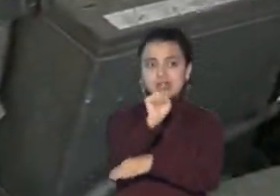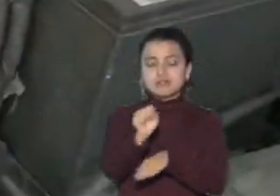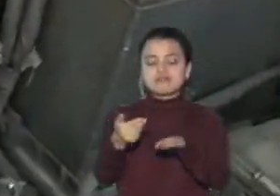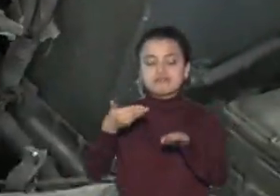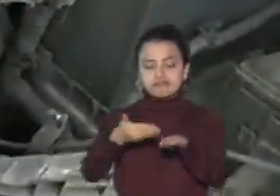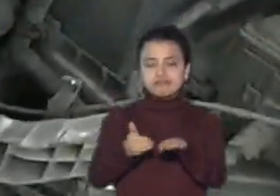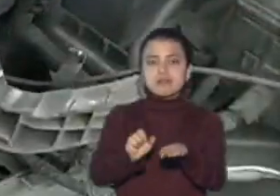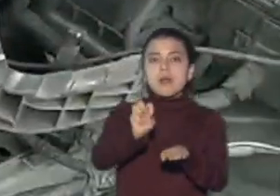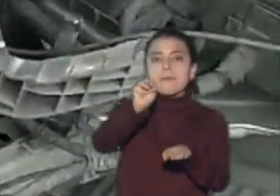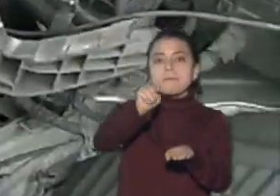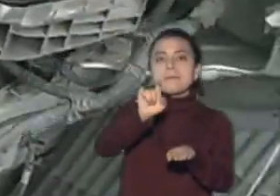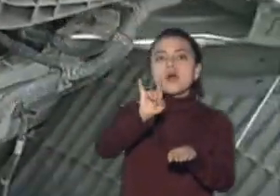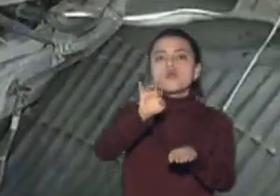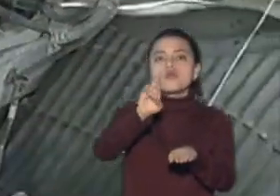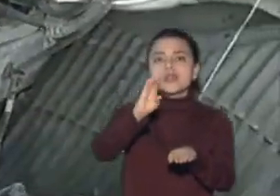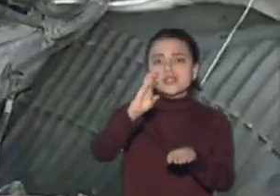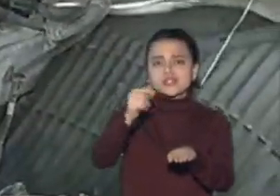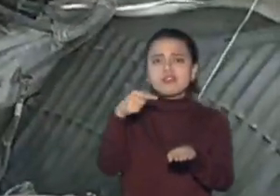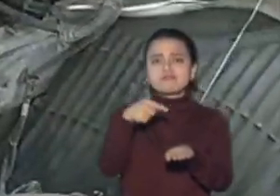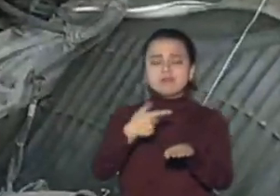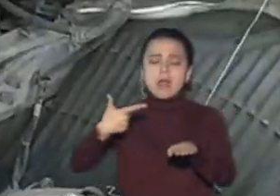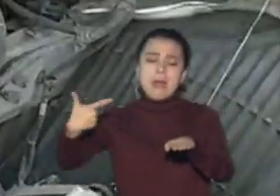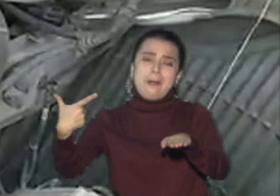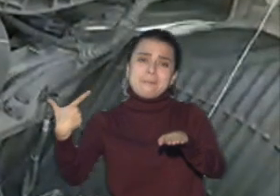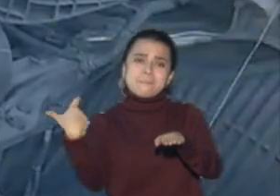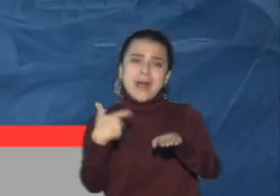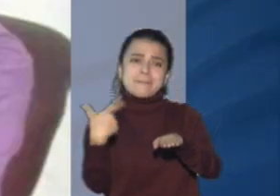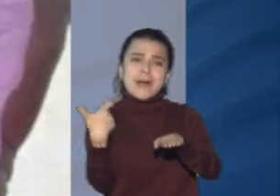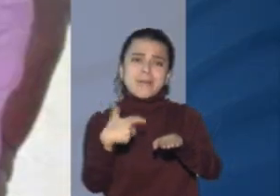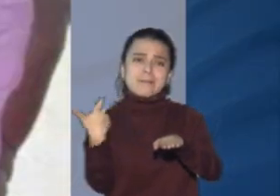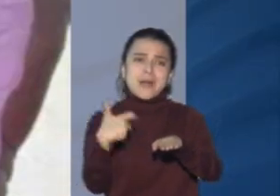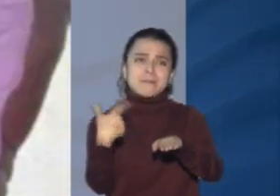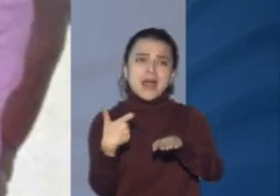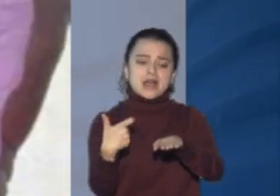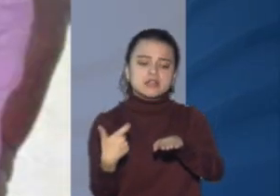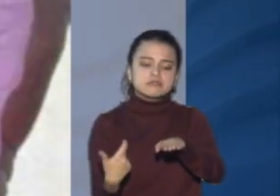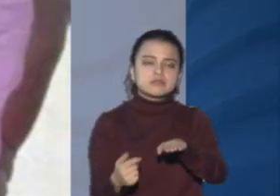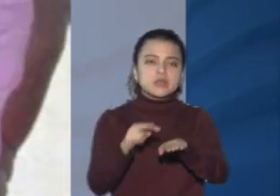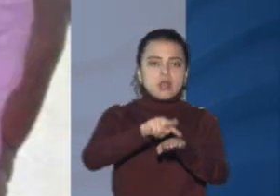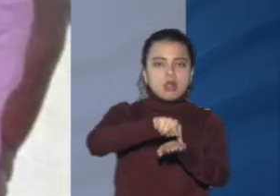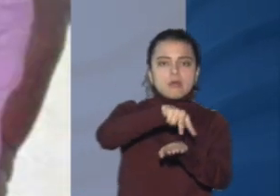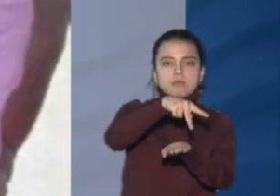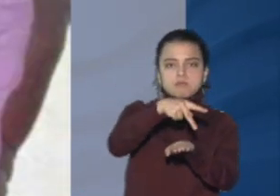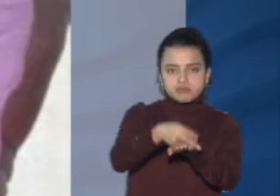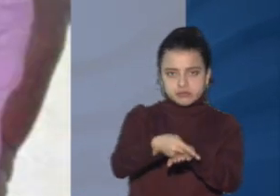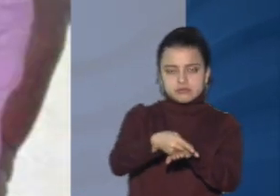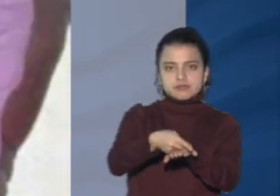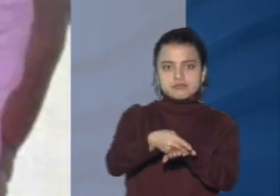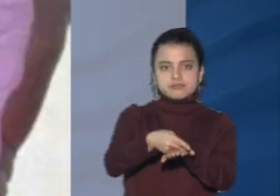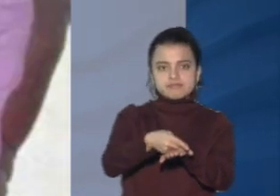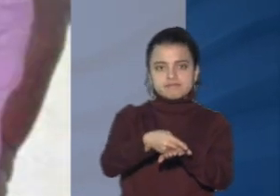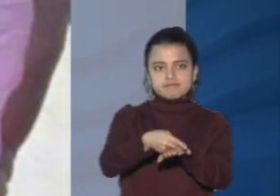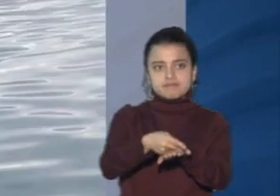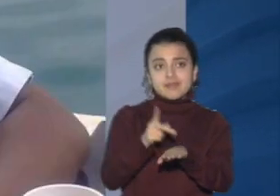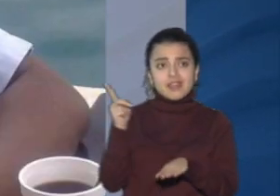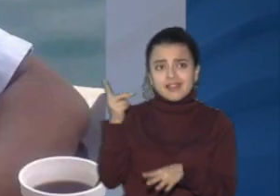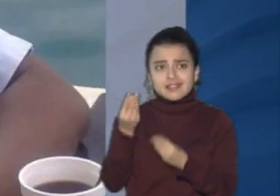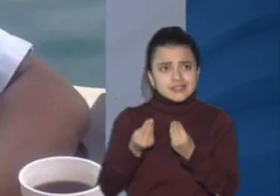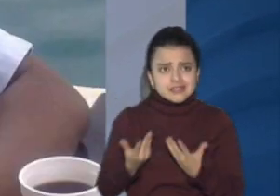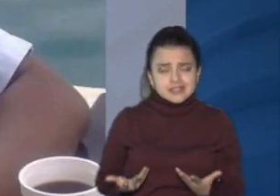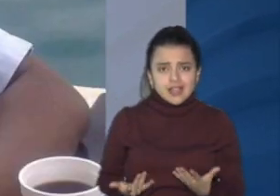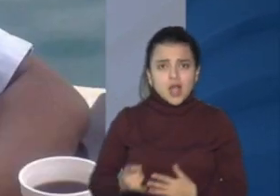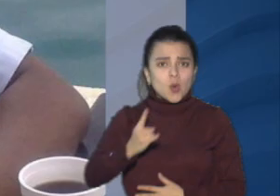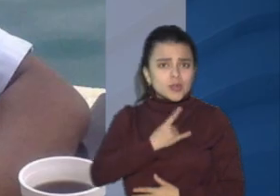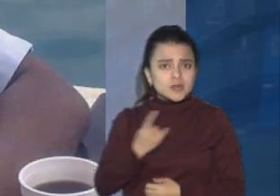Balanta, de 56 años, cuando fue abordado por un sicario que lo asesinó al propinarle varios disparos. La víctima era un dirigente sindical